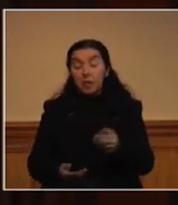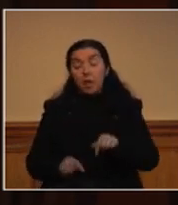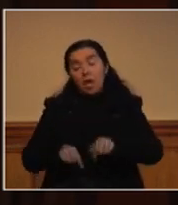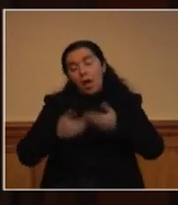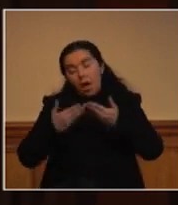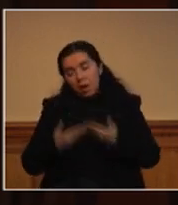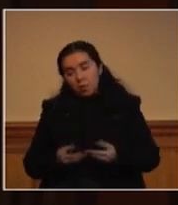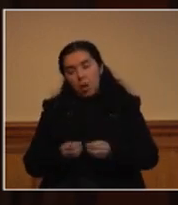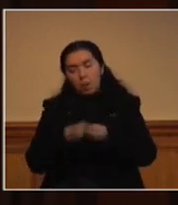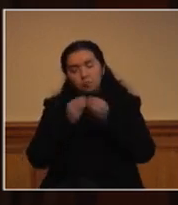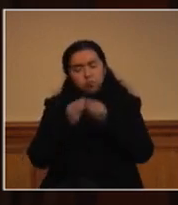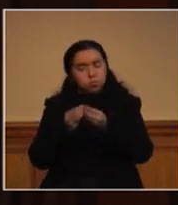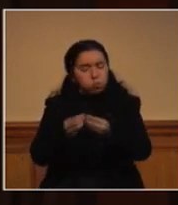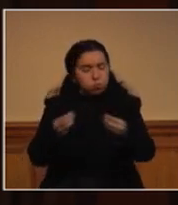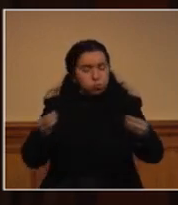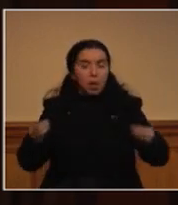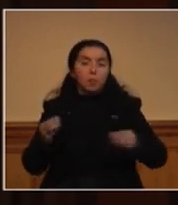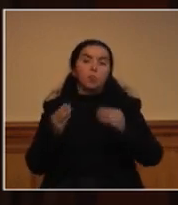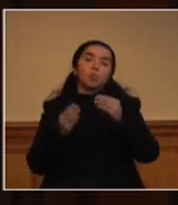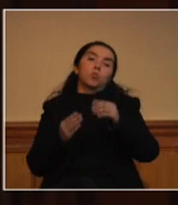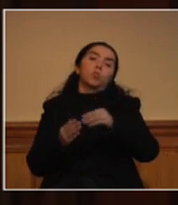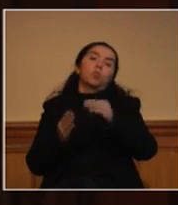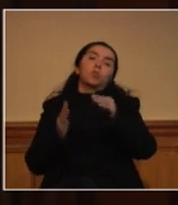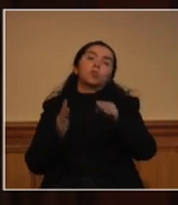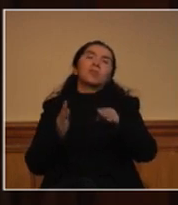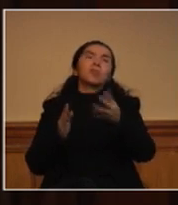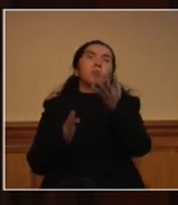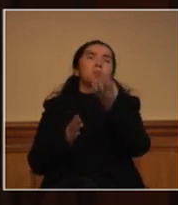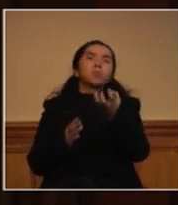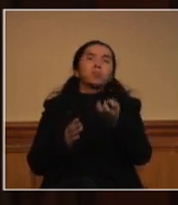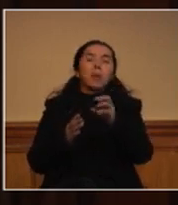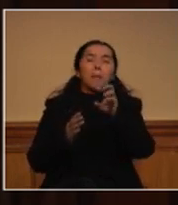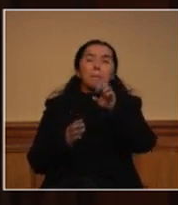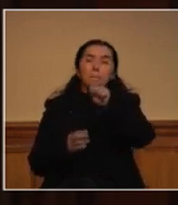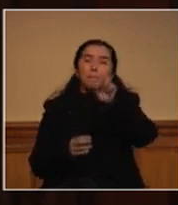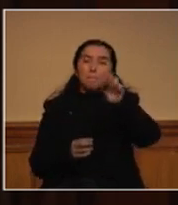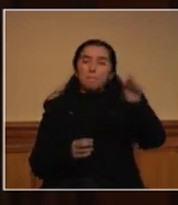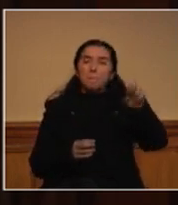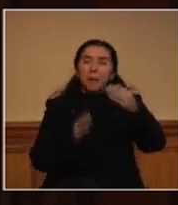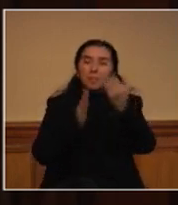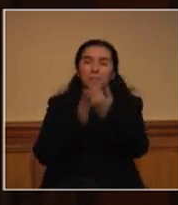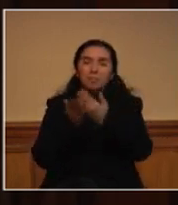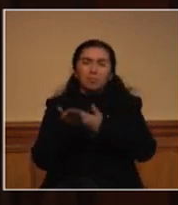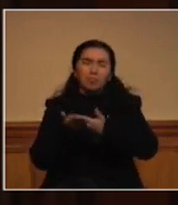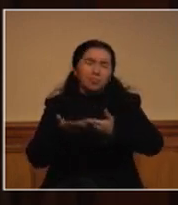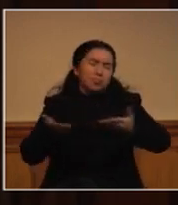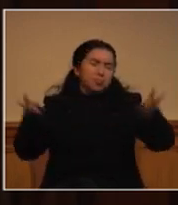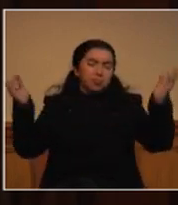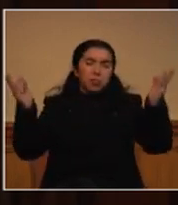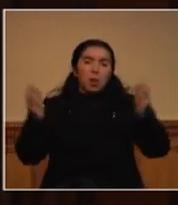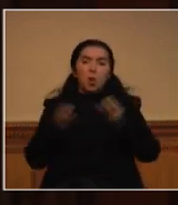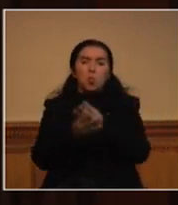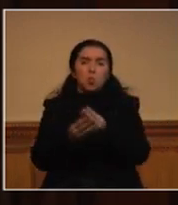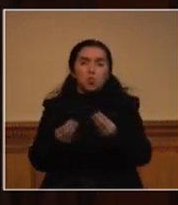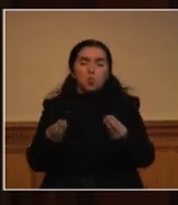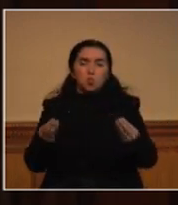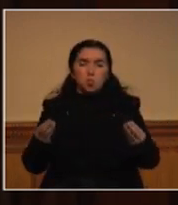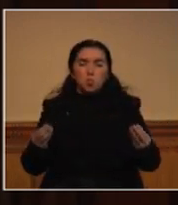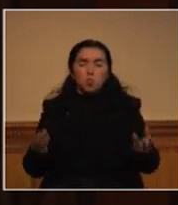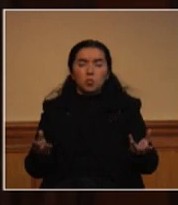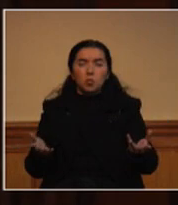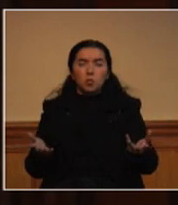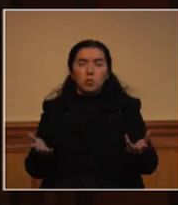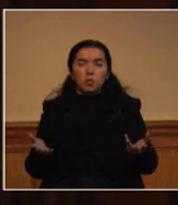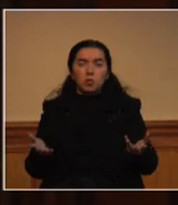hay muchos programas en el mercado, tenemos un mercado creciente de aplicaciones en las cuales muchas